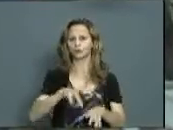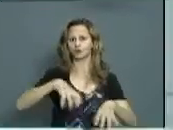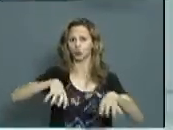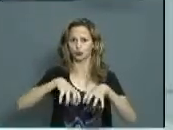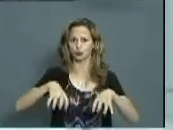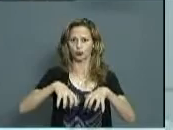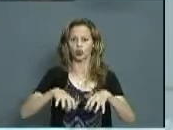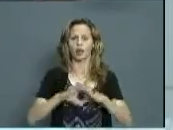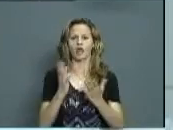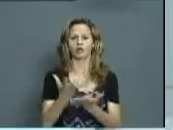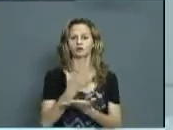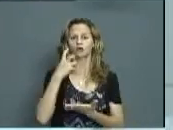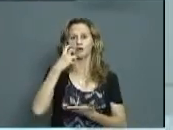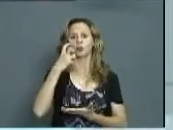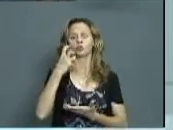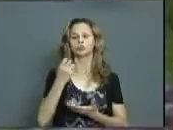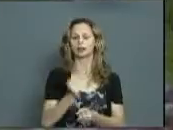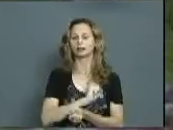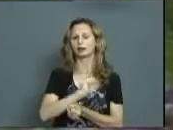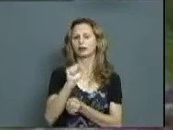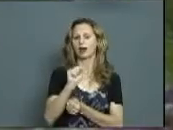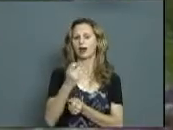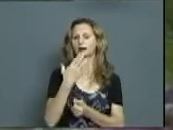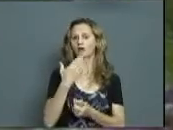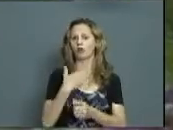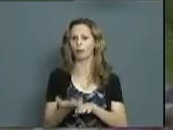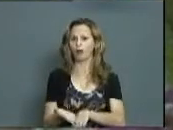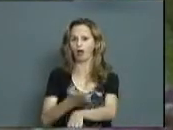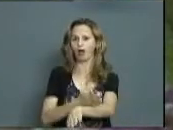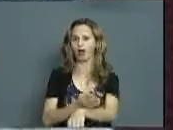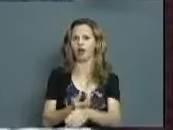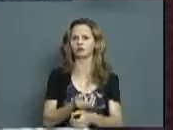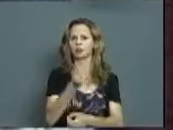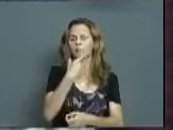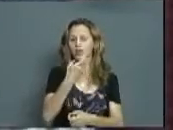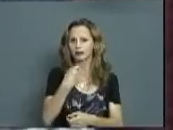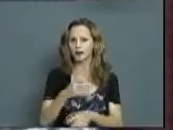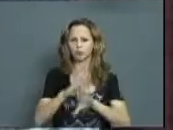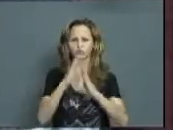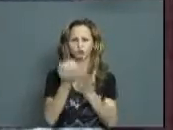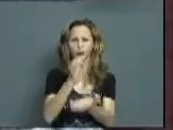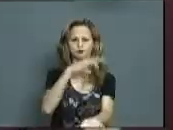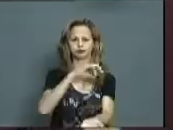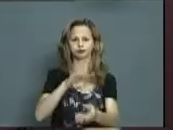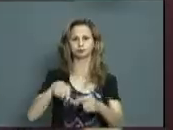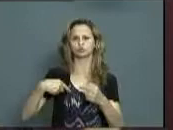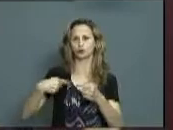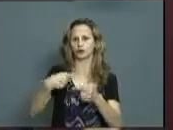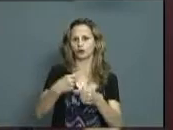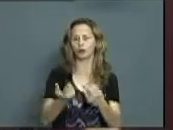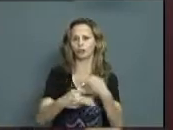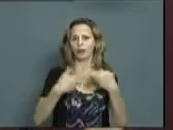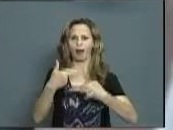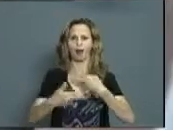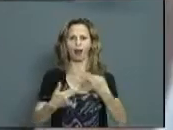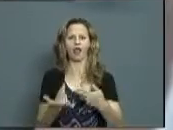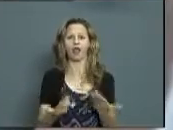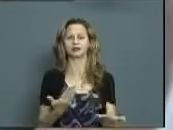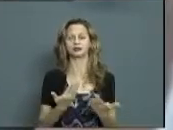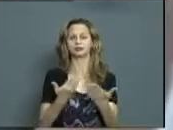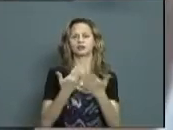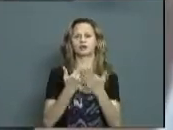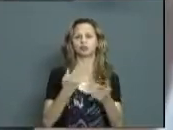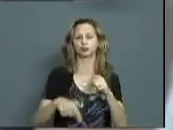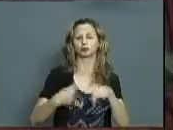COVID que sabe ganarle tiempo a la enfermedad con un tratamiento acertado y la mirada diaria a lo que está por hacer frente al acecho